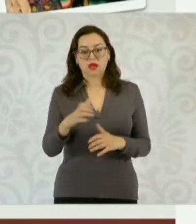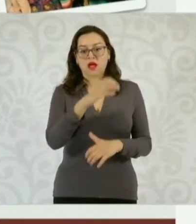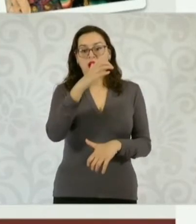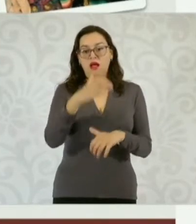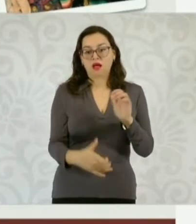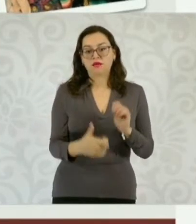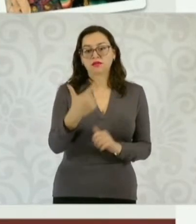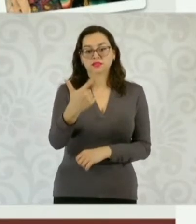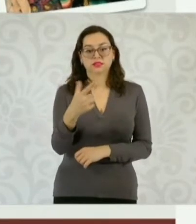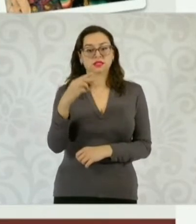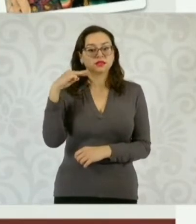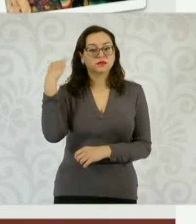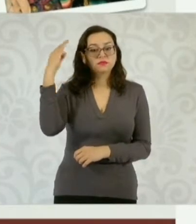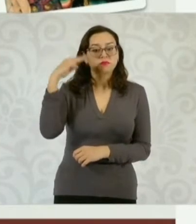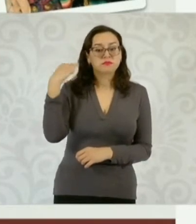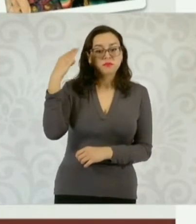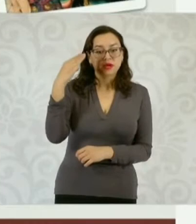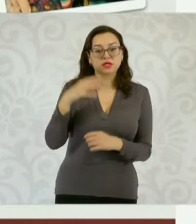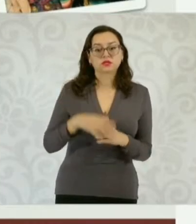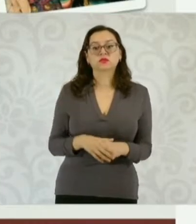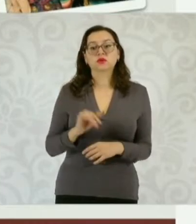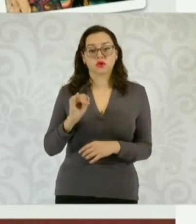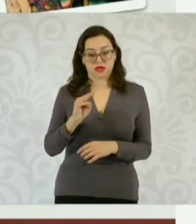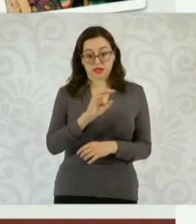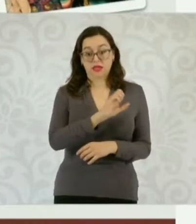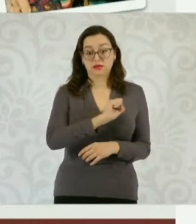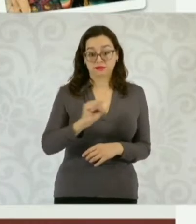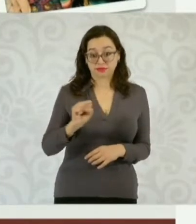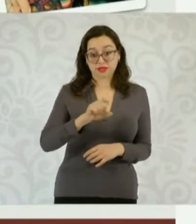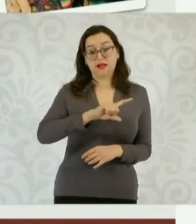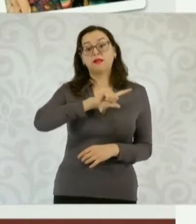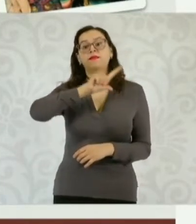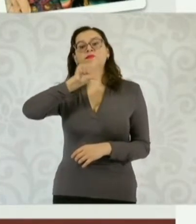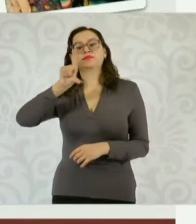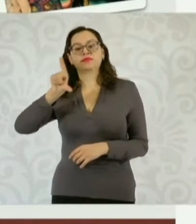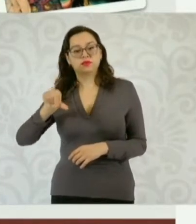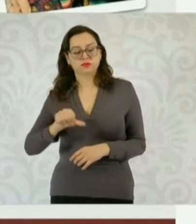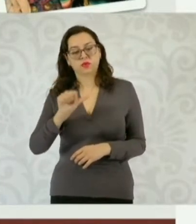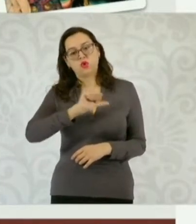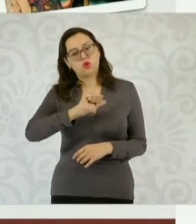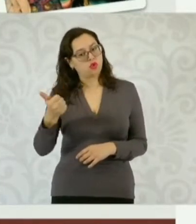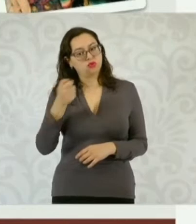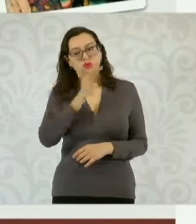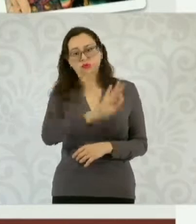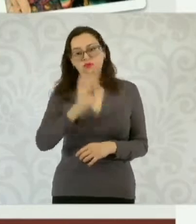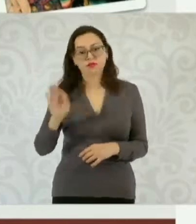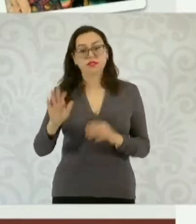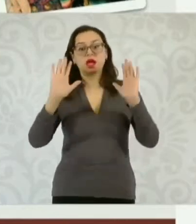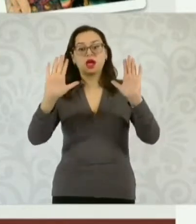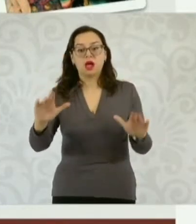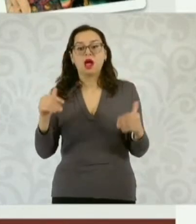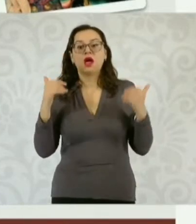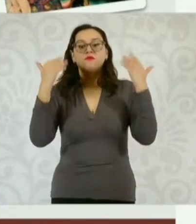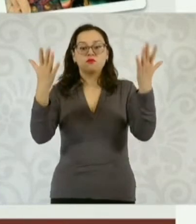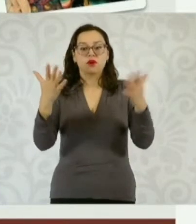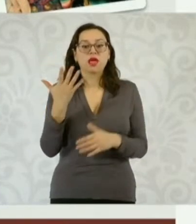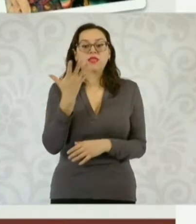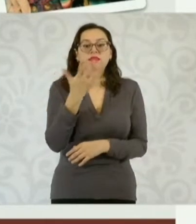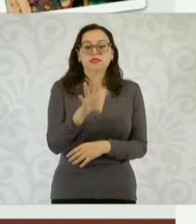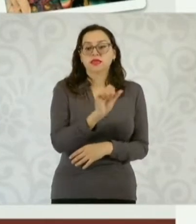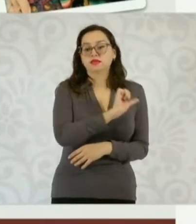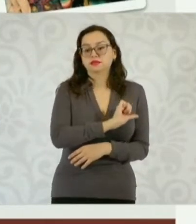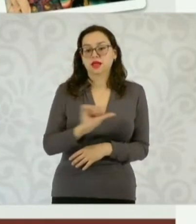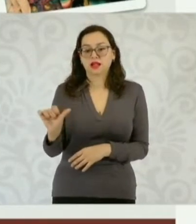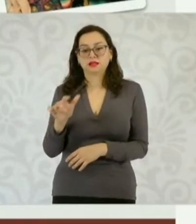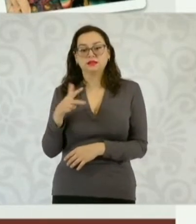el 7 de marzo para los residentes del IMSS, y después se abre la etapa para residentes externos del 10 al